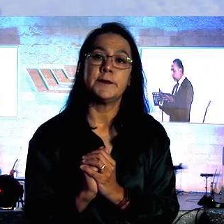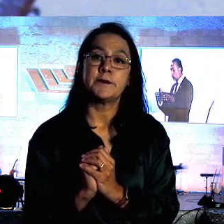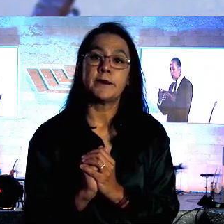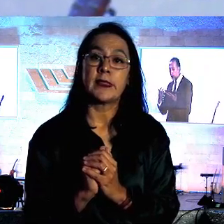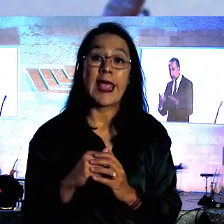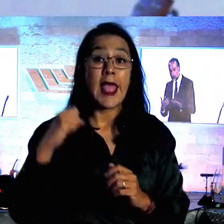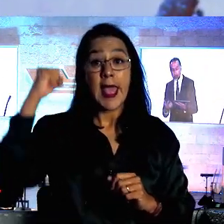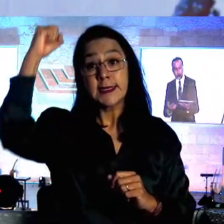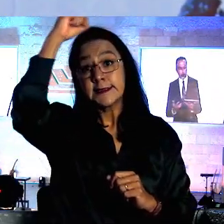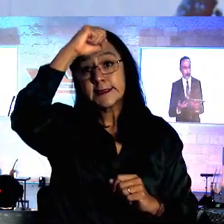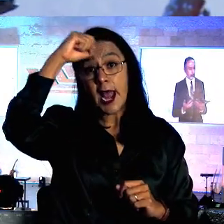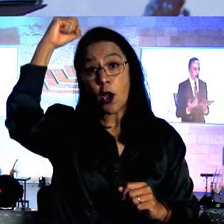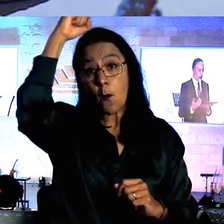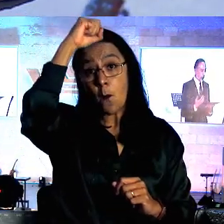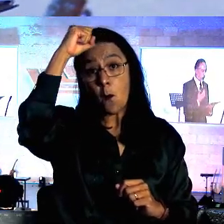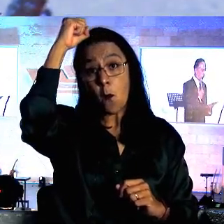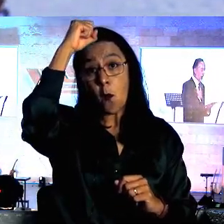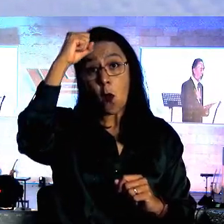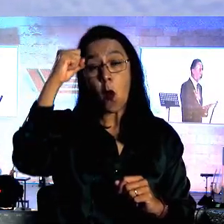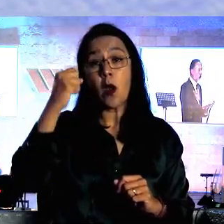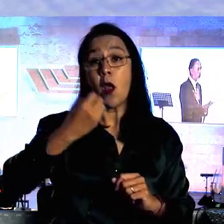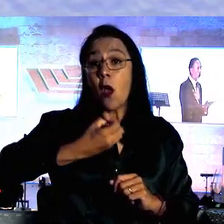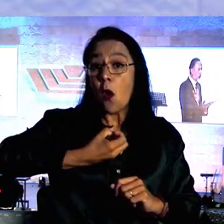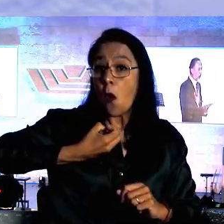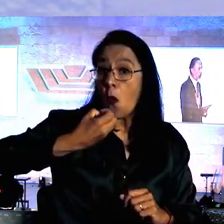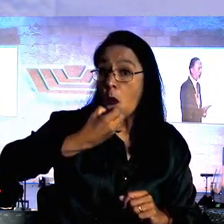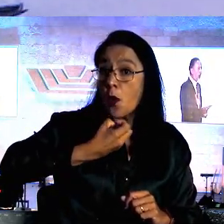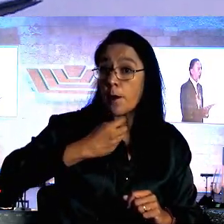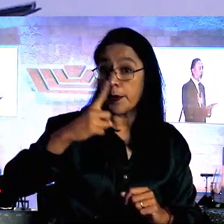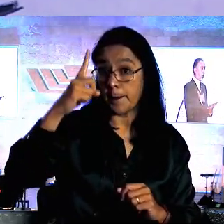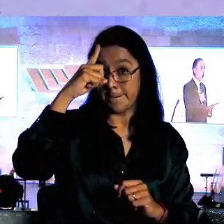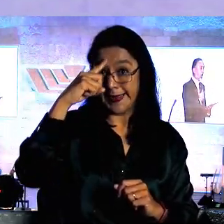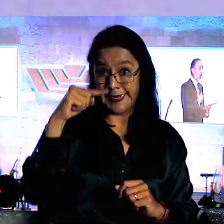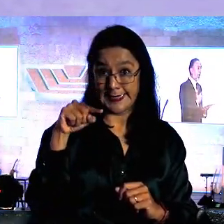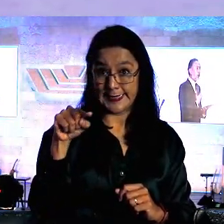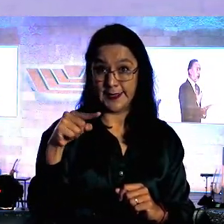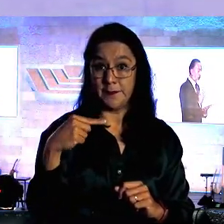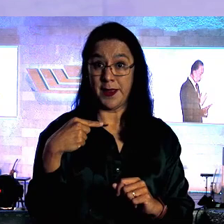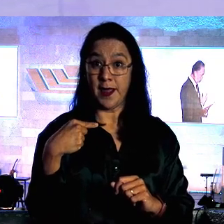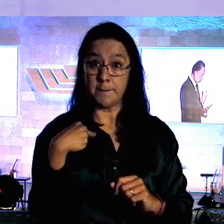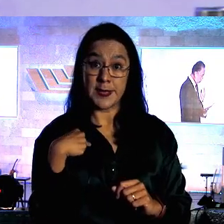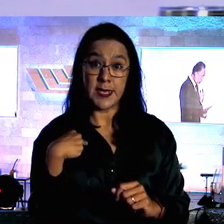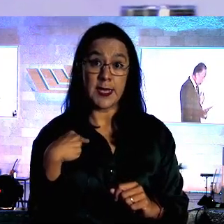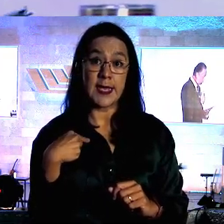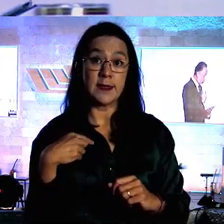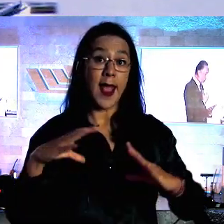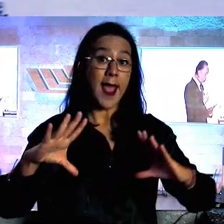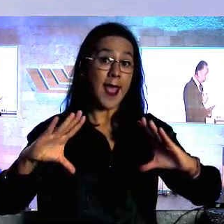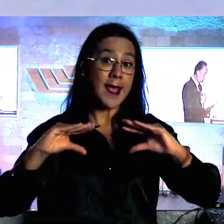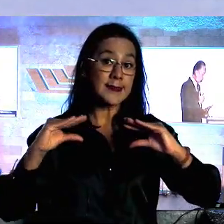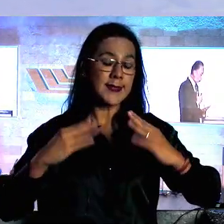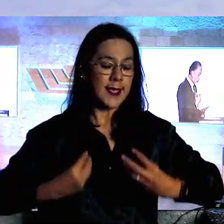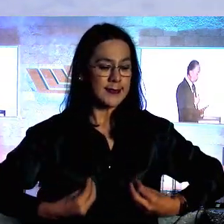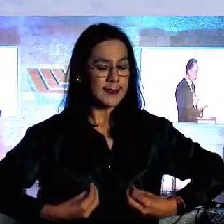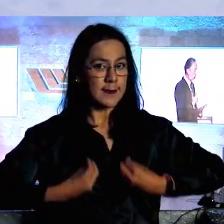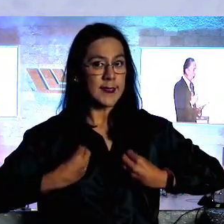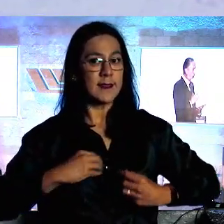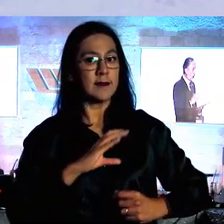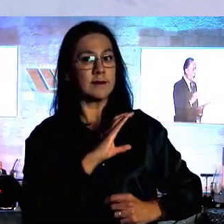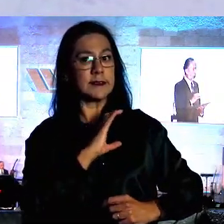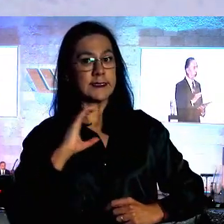Salomón plantea en su oración, pero que para nosotros se convierte en una lección de vida como cristianos.